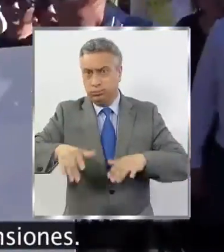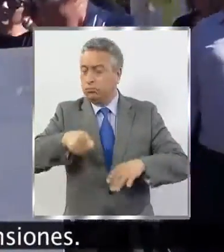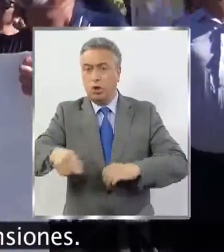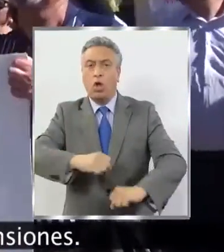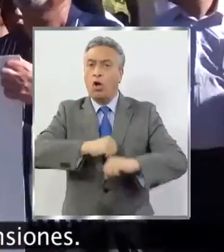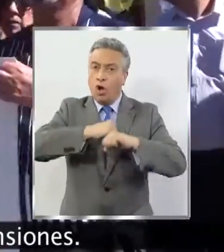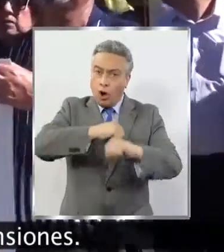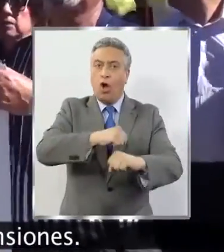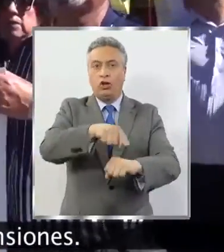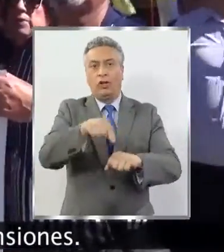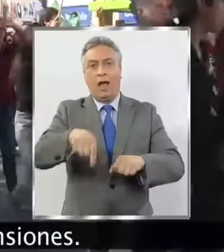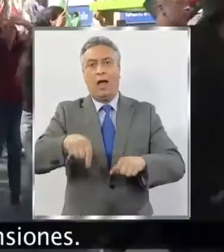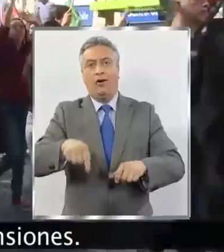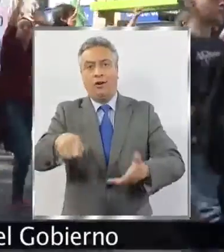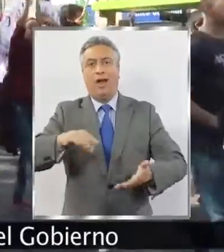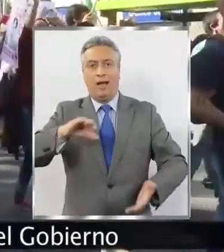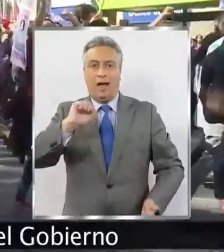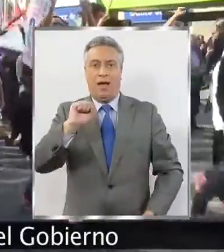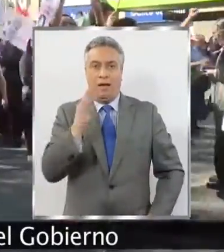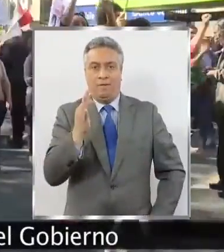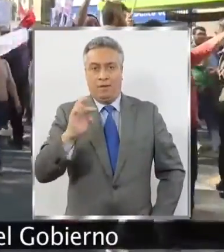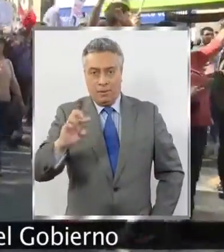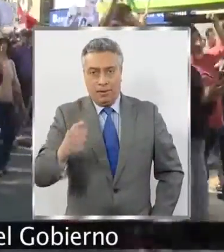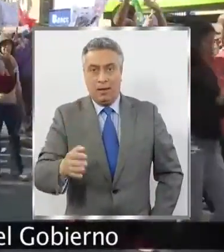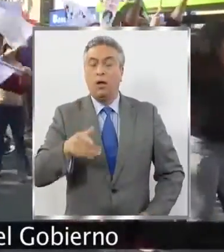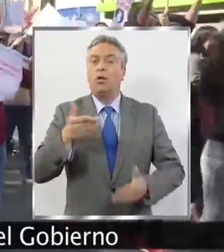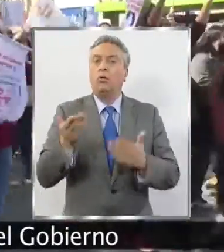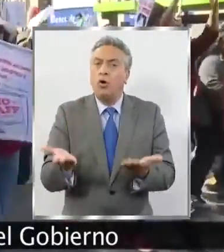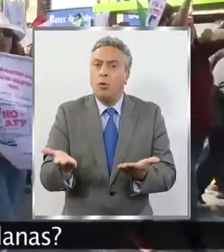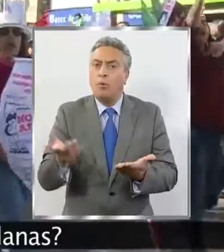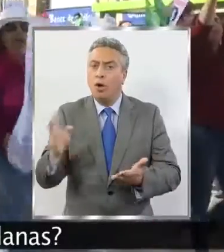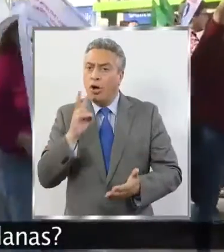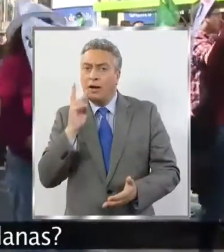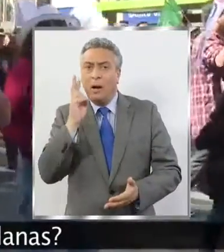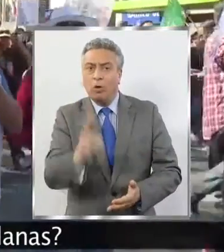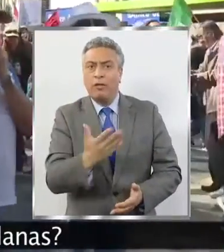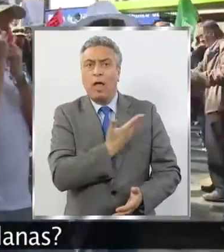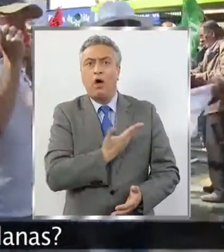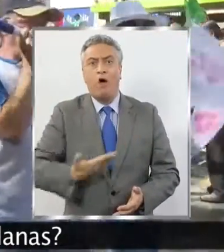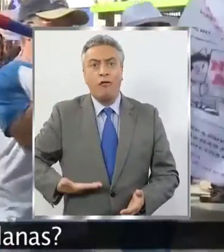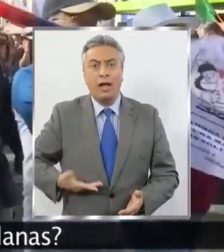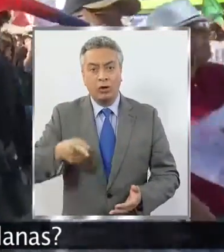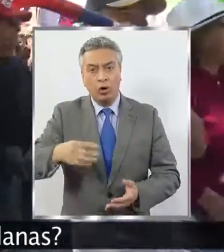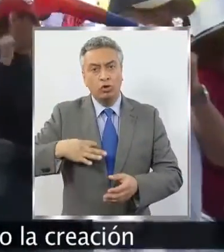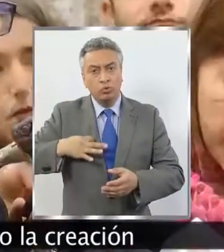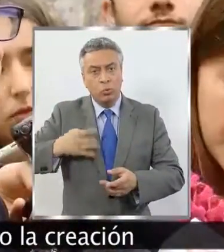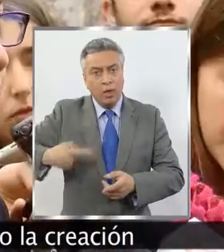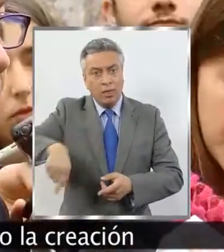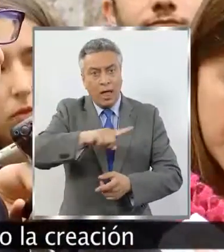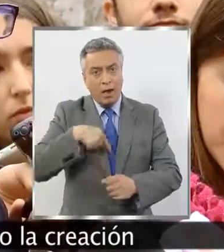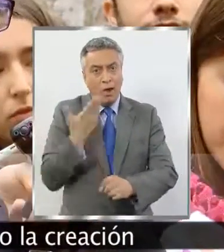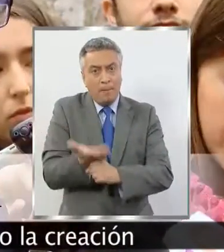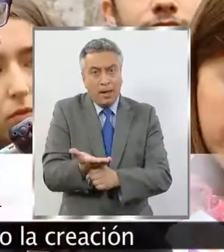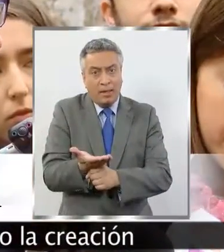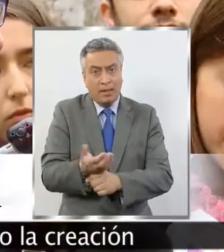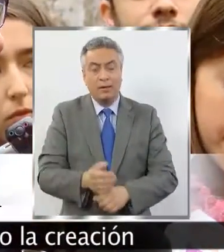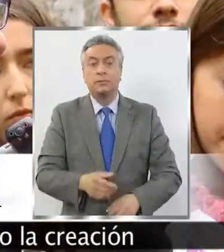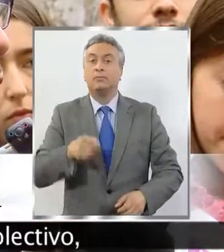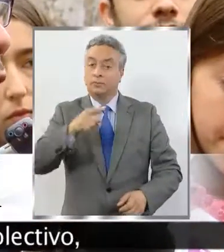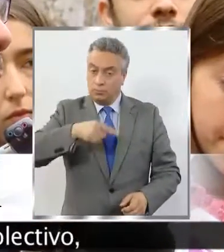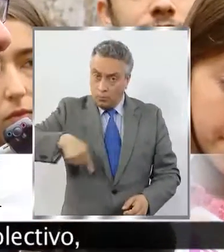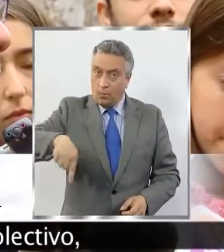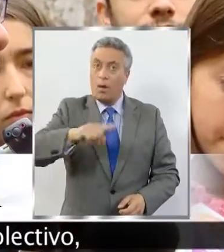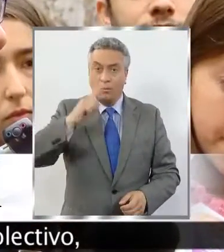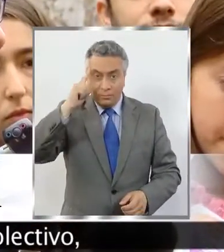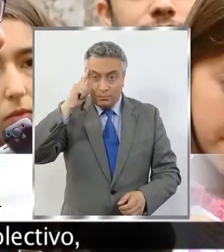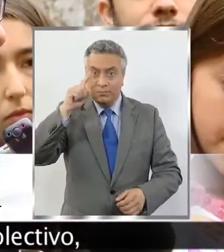contra el actual sistema de pensiones. ¿Cómo está respondiendo el gobierno a las peticiones ciudadanas? Se ha propuesto, en este caso, la